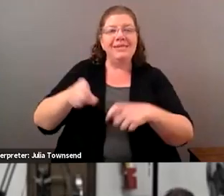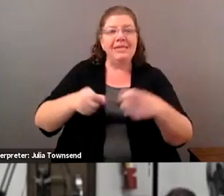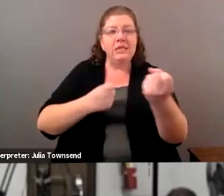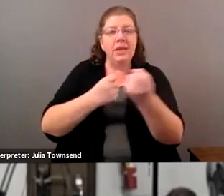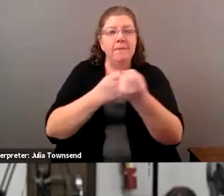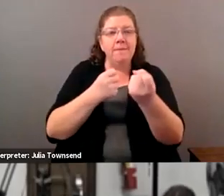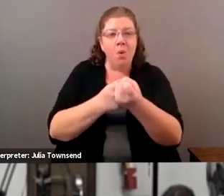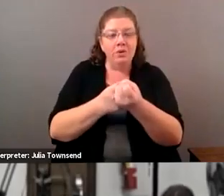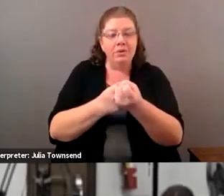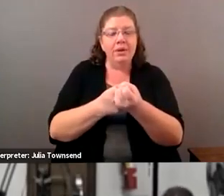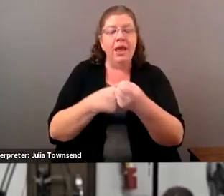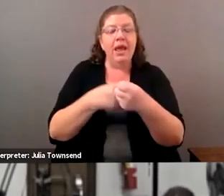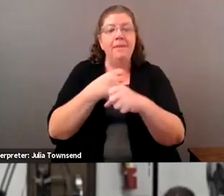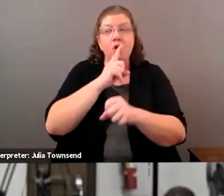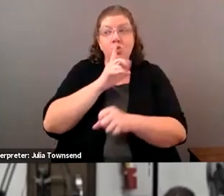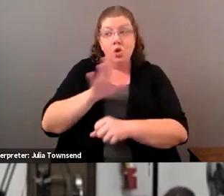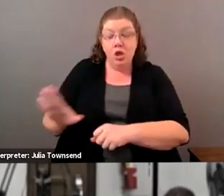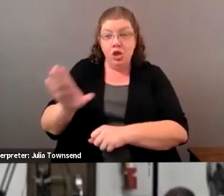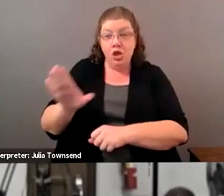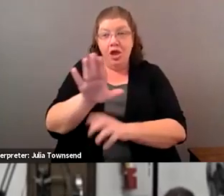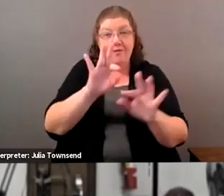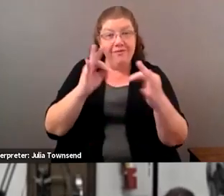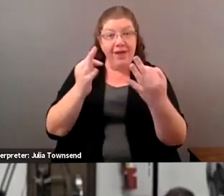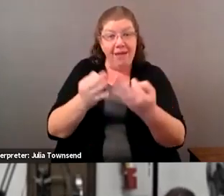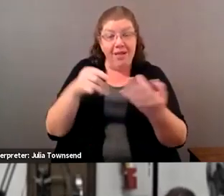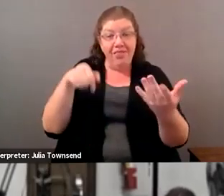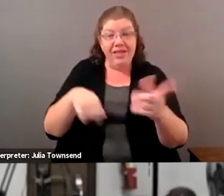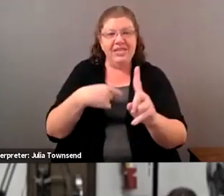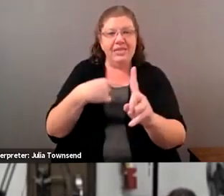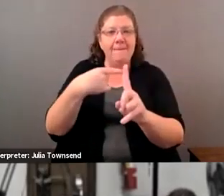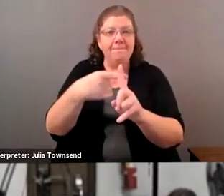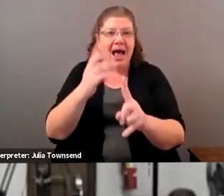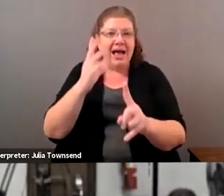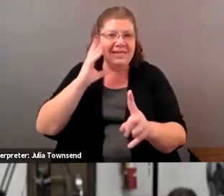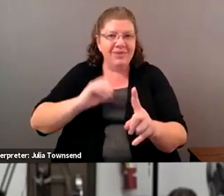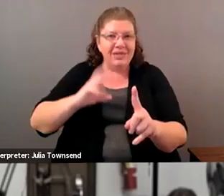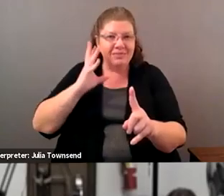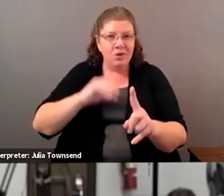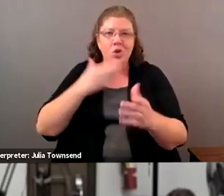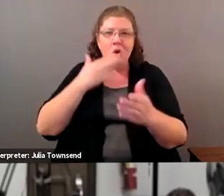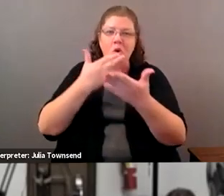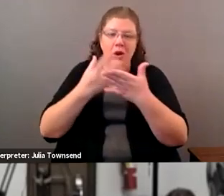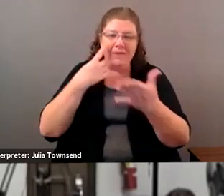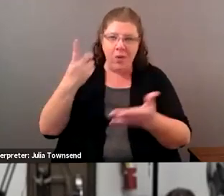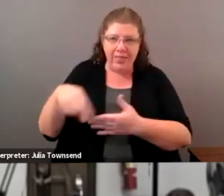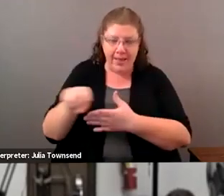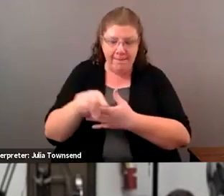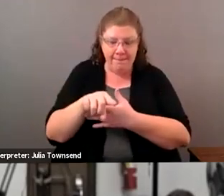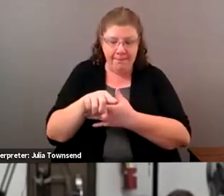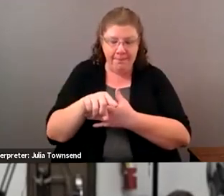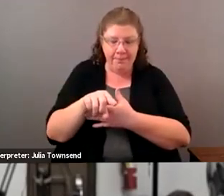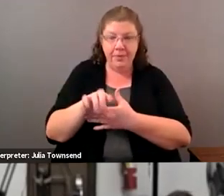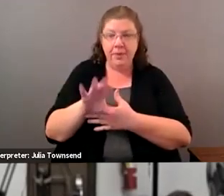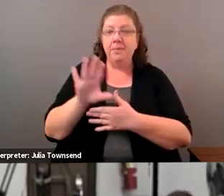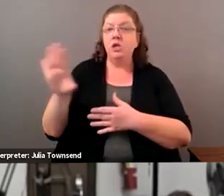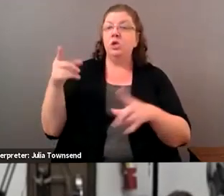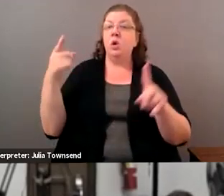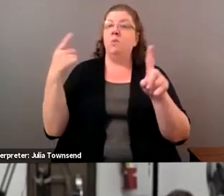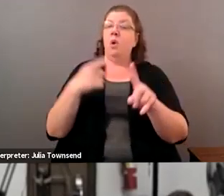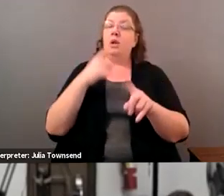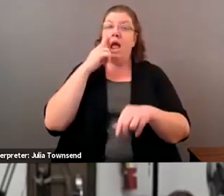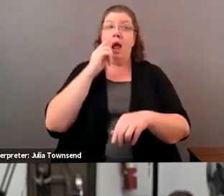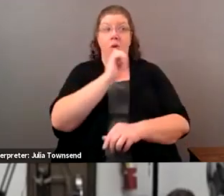apoyo adicional y asegurar que sus familias que esto es una experiencia positiva para ellos pero para lo que usted dice le voy a